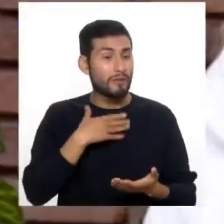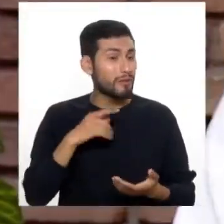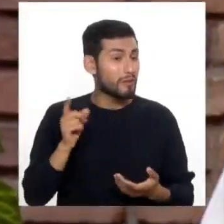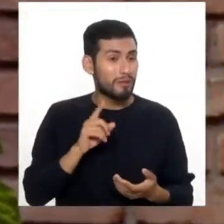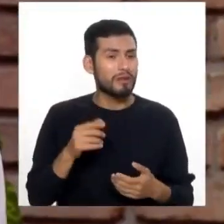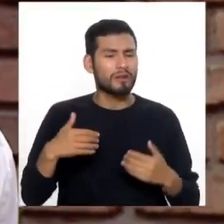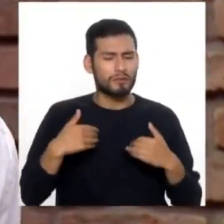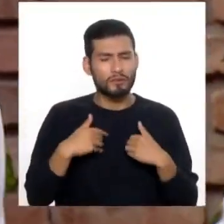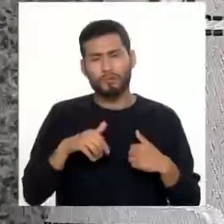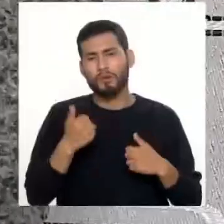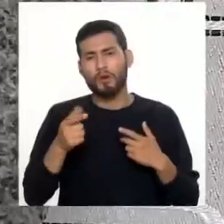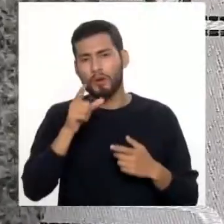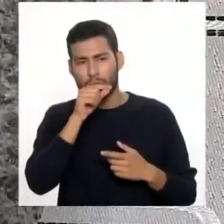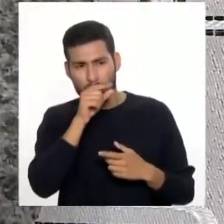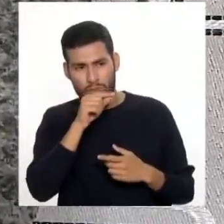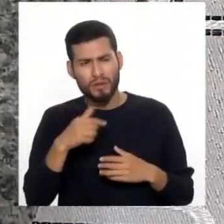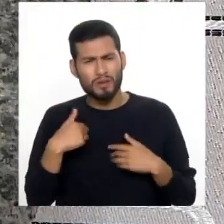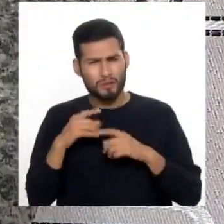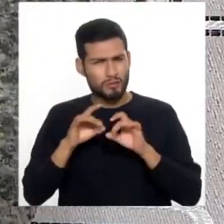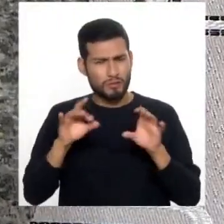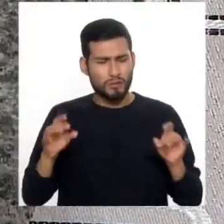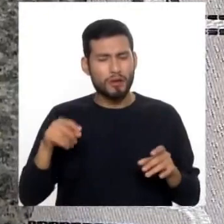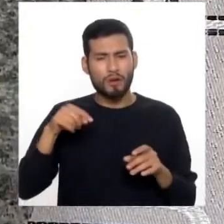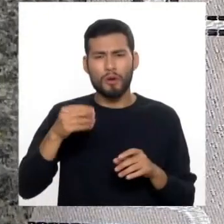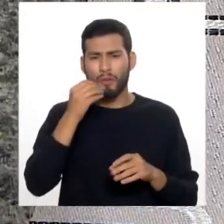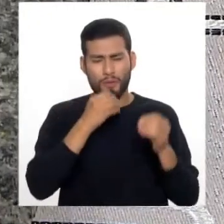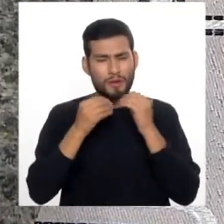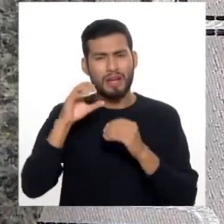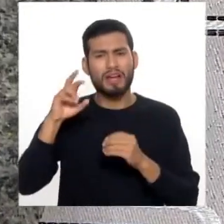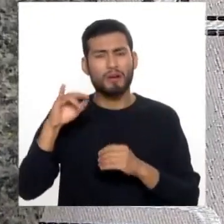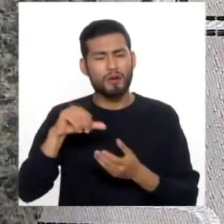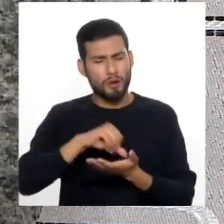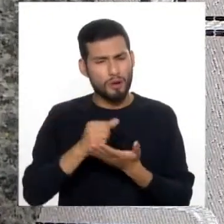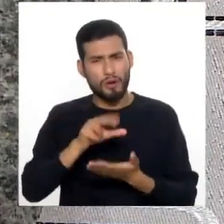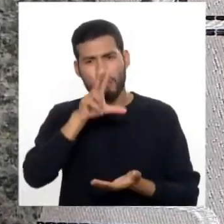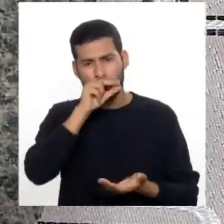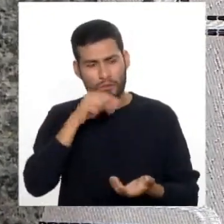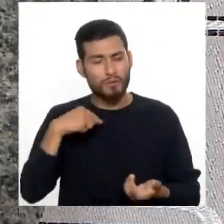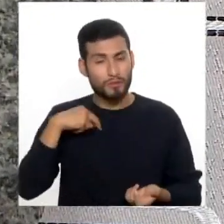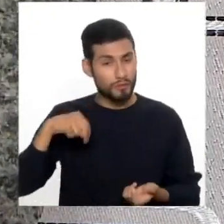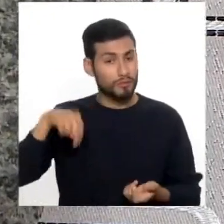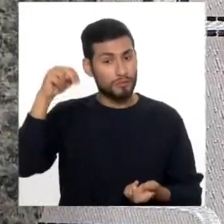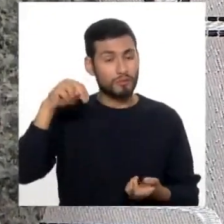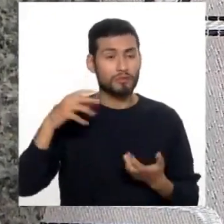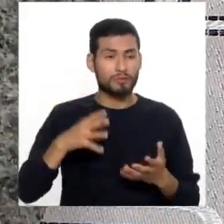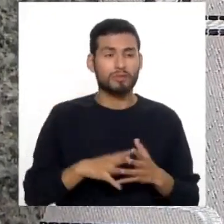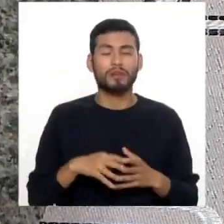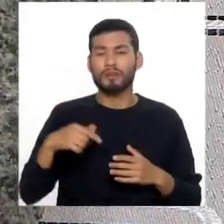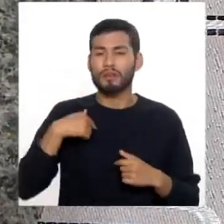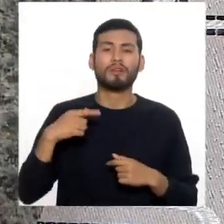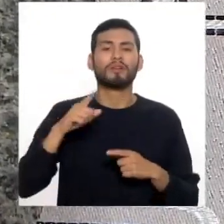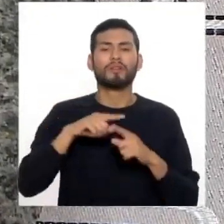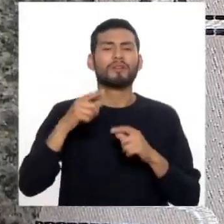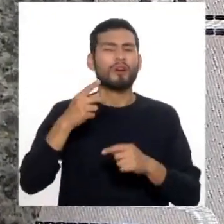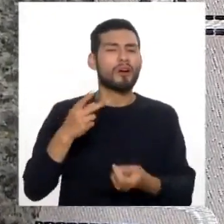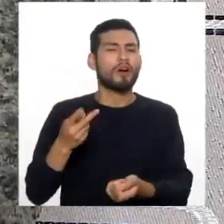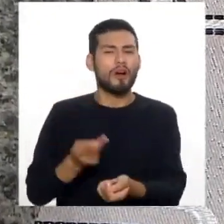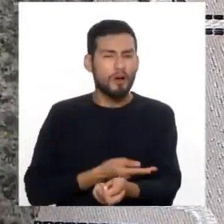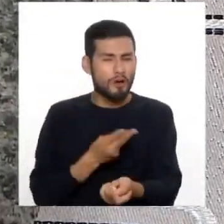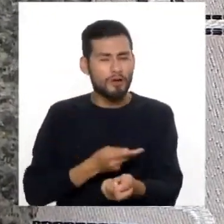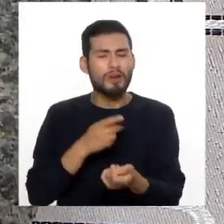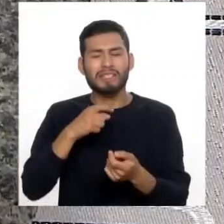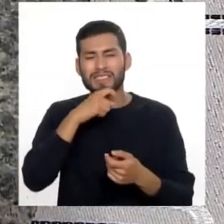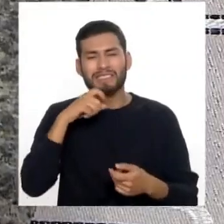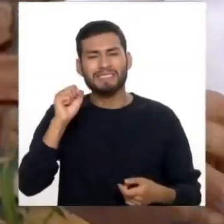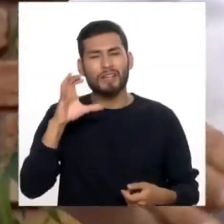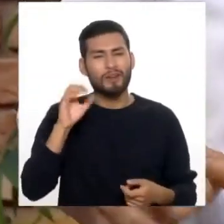gusta, también tenemos de pollo. Tenemos claro. una variedad de comida criolla. Tenemos arroz con pato porque somos norteños, Mira, arroz con pato. Seco de cabrito, de los más pedidos,